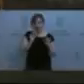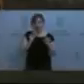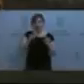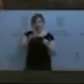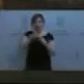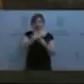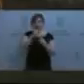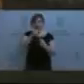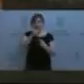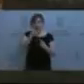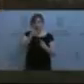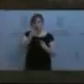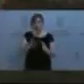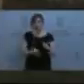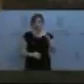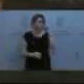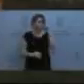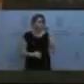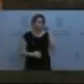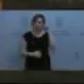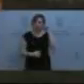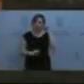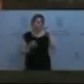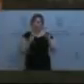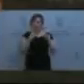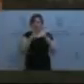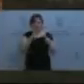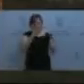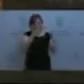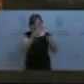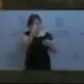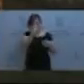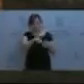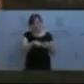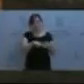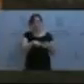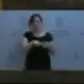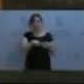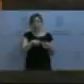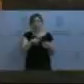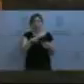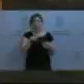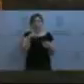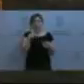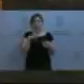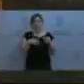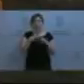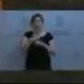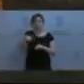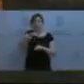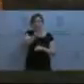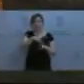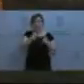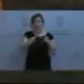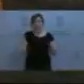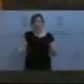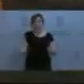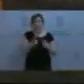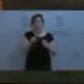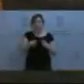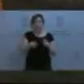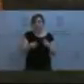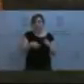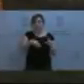Liño, se acometió, como usted sabe y se ha dicho, la intervención en la escena del músico, y esta intervención en